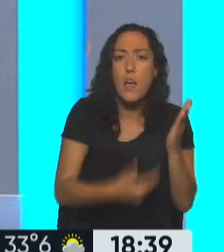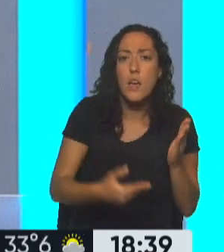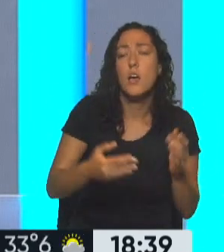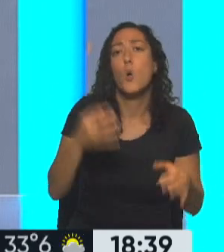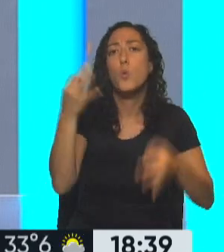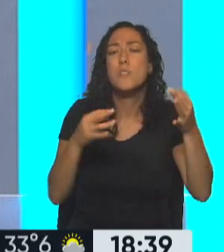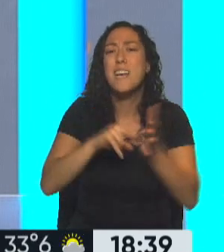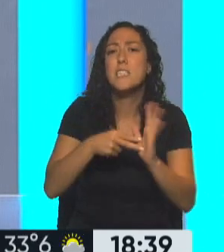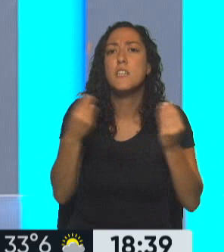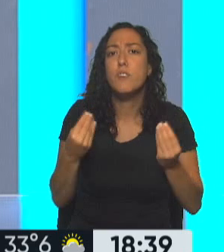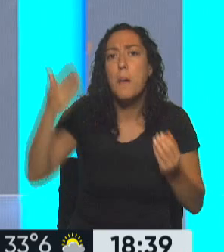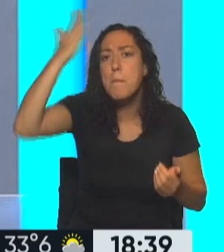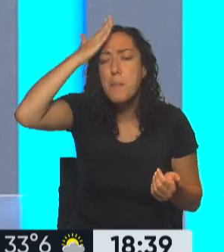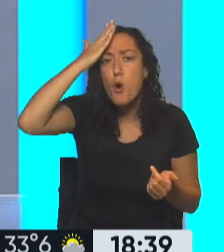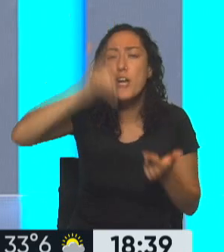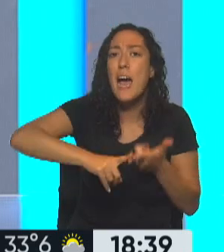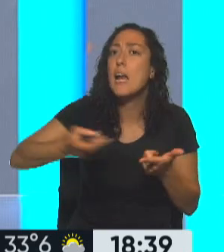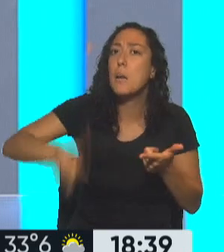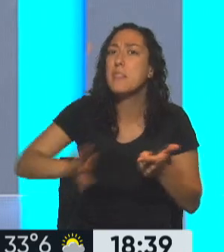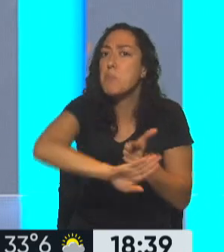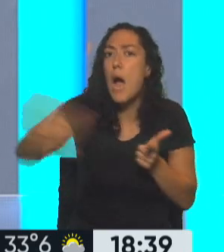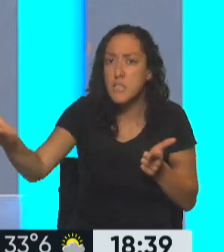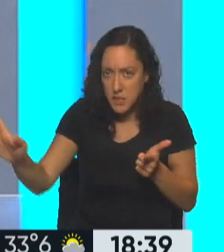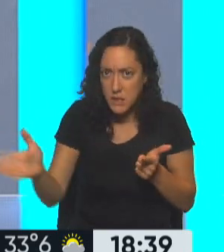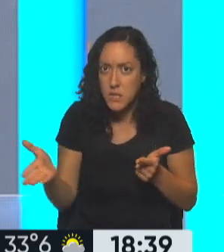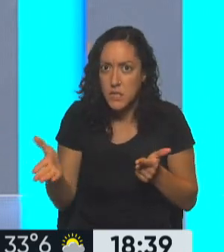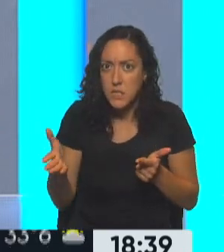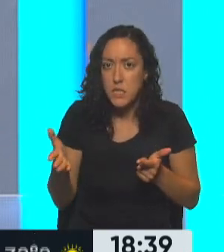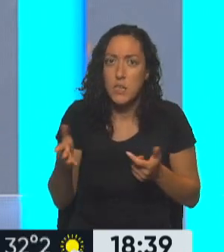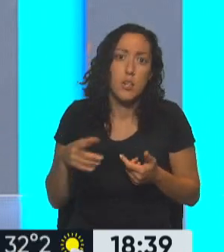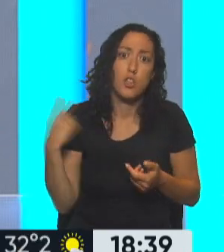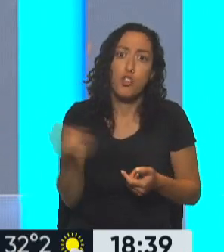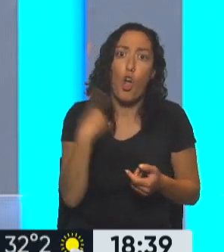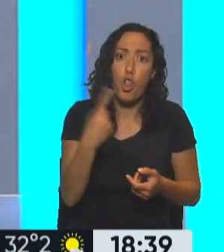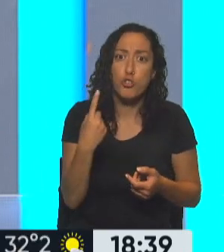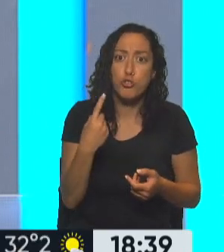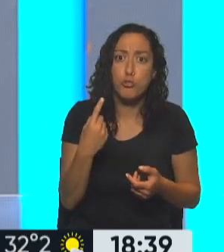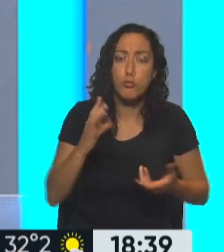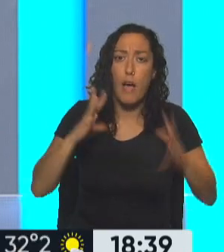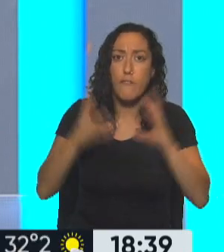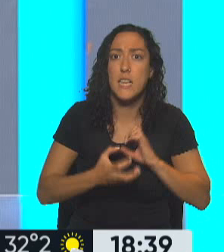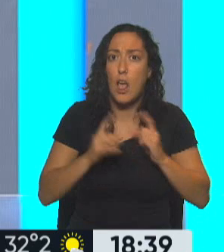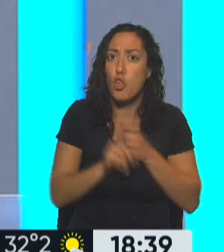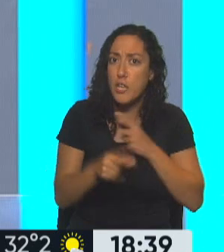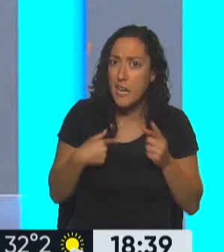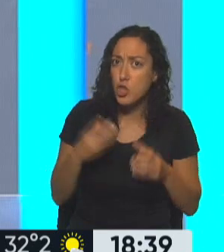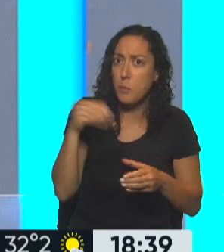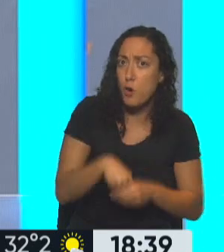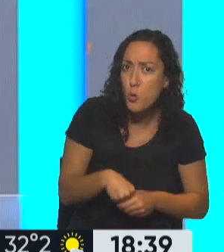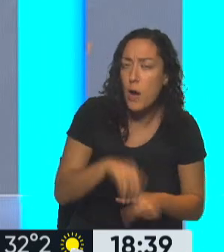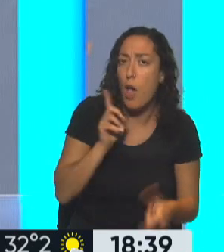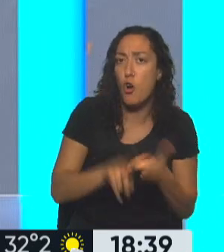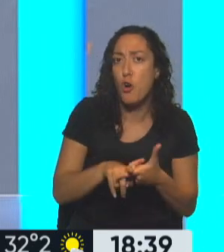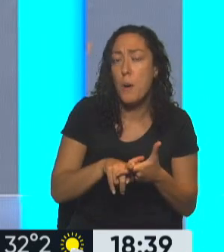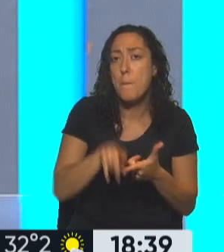como decimos, pero justicia es que no se repita. Y eso nos involucra a quienes fuimos afectados de manera directa, a quienes